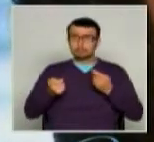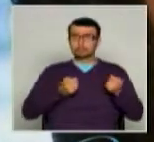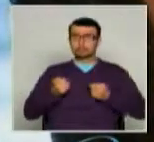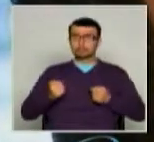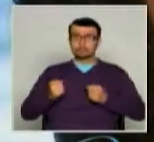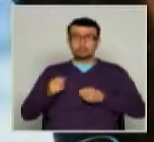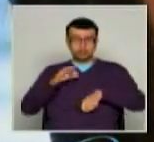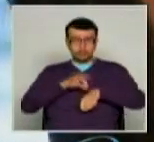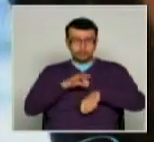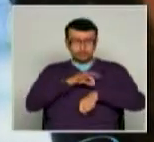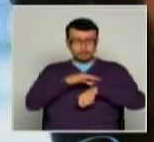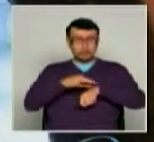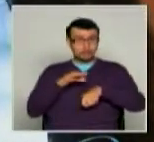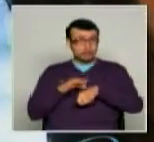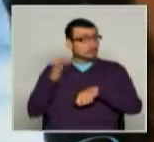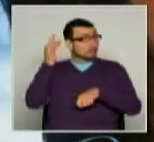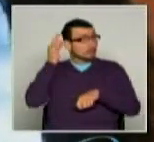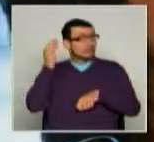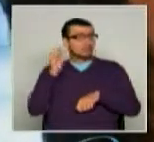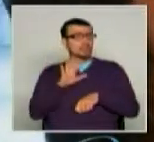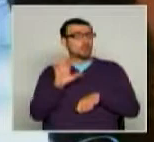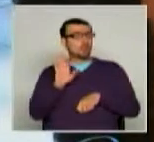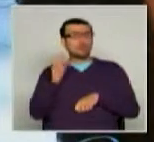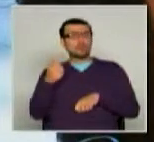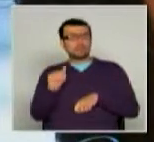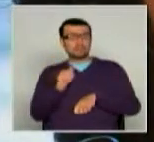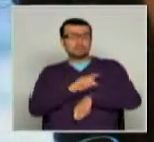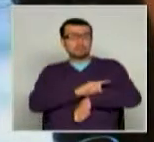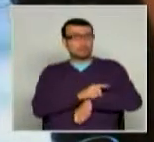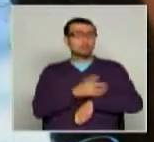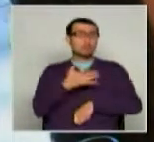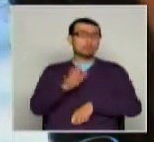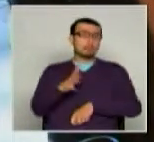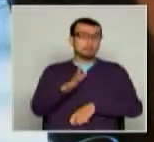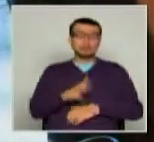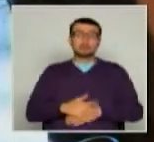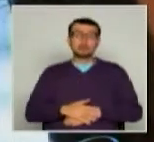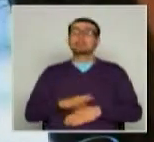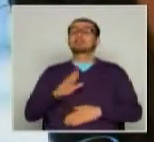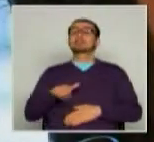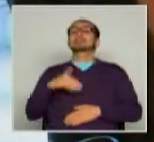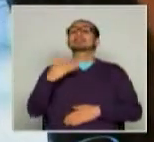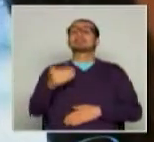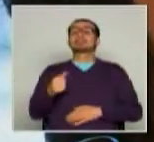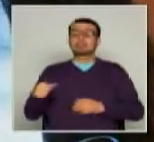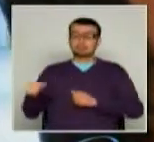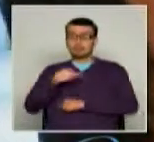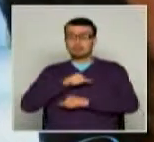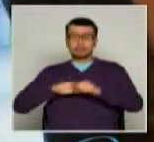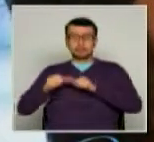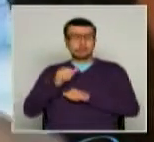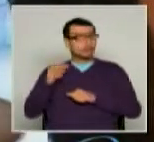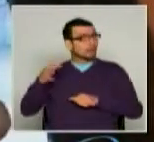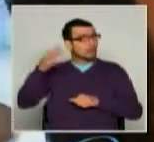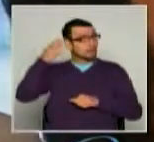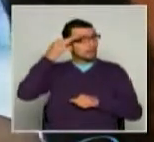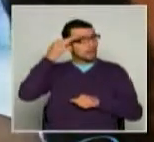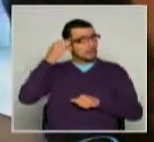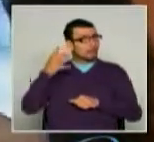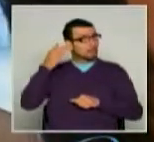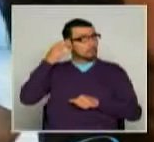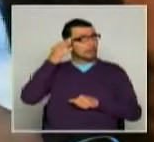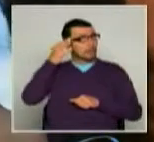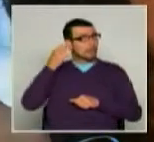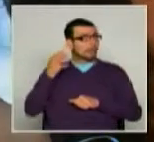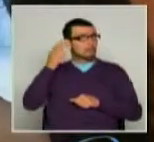con el paciente cerca de unos 5 a 10 minutos y posteriormente vamos a reemplazarlas por unas chinchetas para que